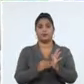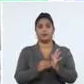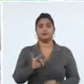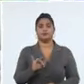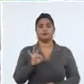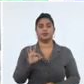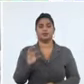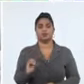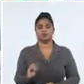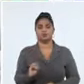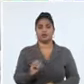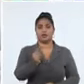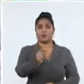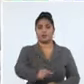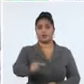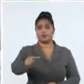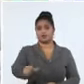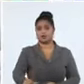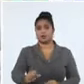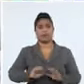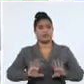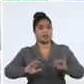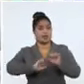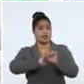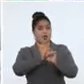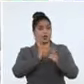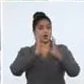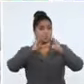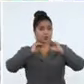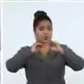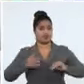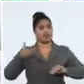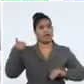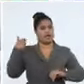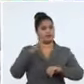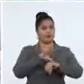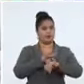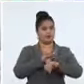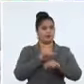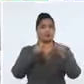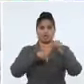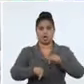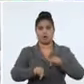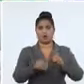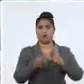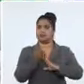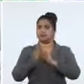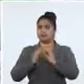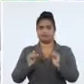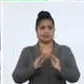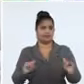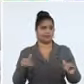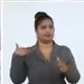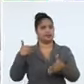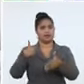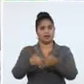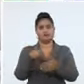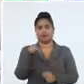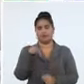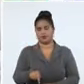931.780 recuperados, que es el 98,6% de todos los que se han diagnosticado en